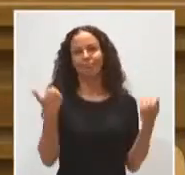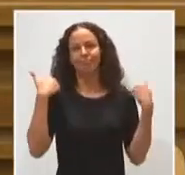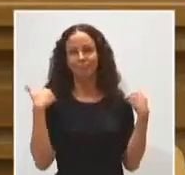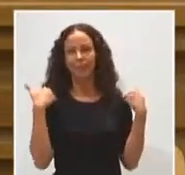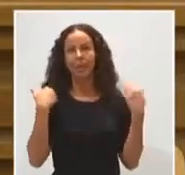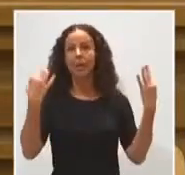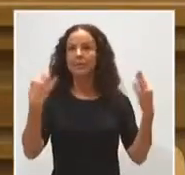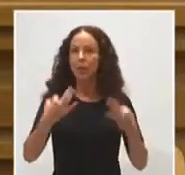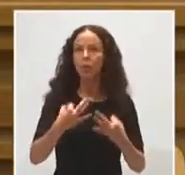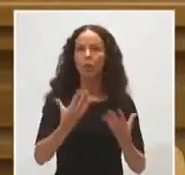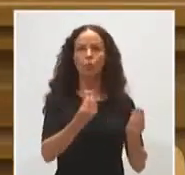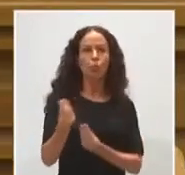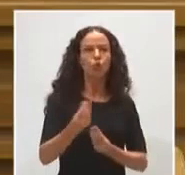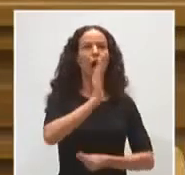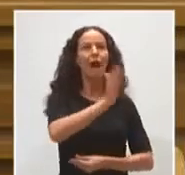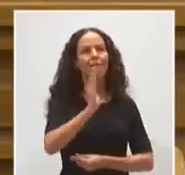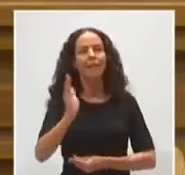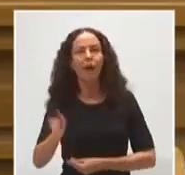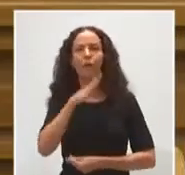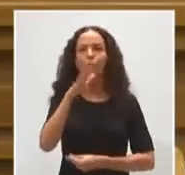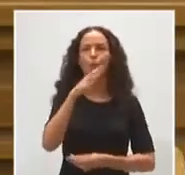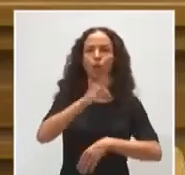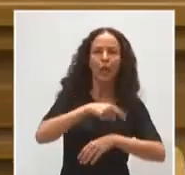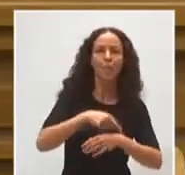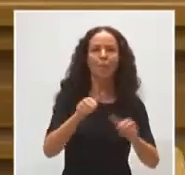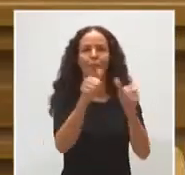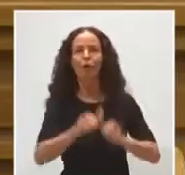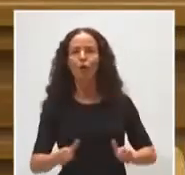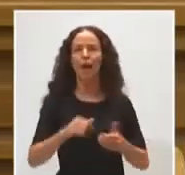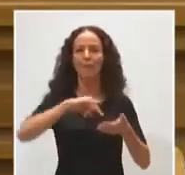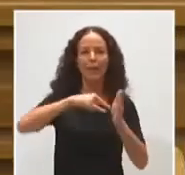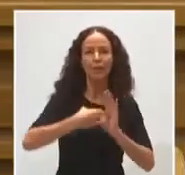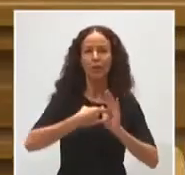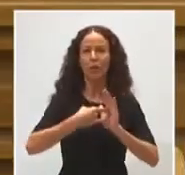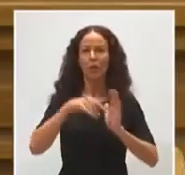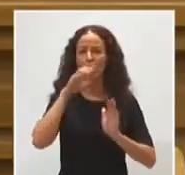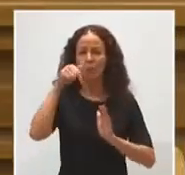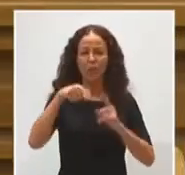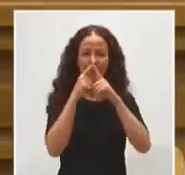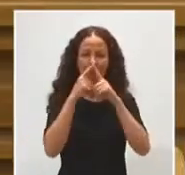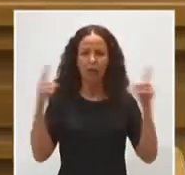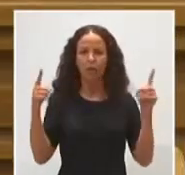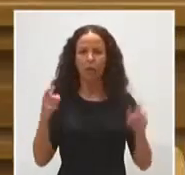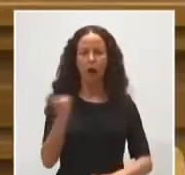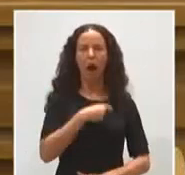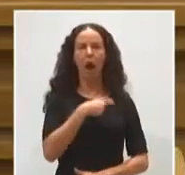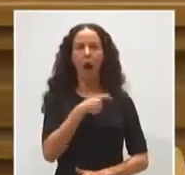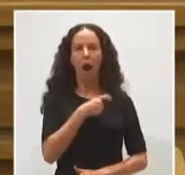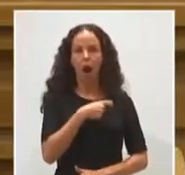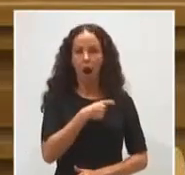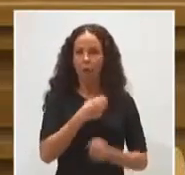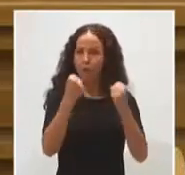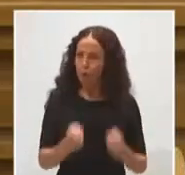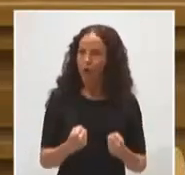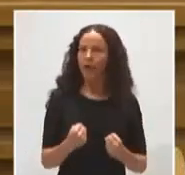afectados en tiempos en formas en métodos con lo que ha venido pasando este año que nos han faltado a todos que nos ha hecho vivir una